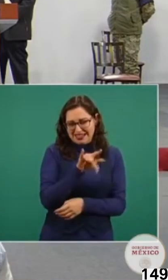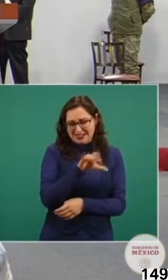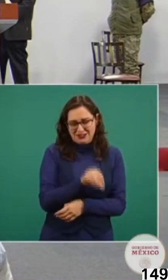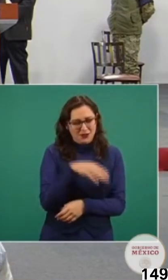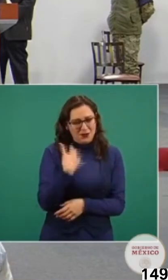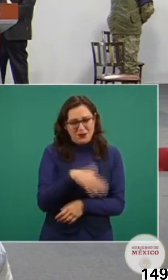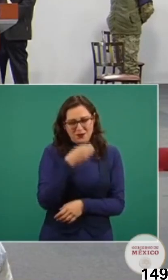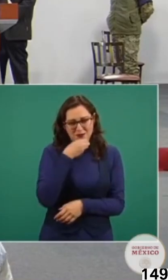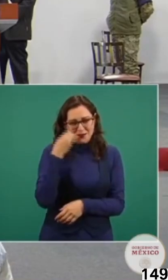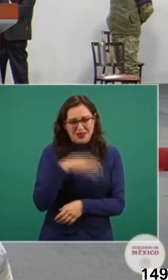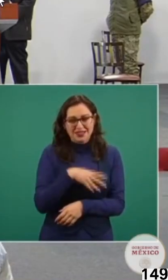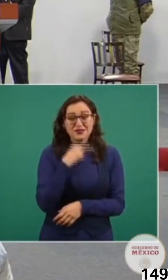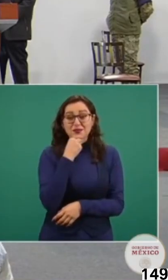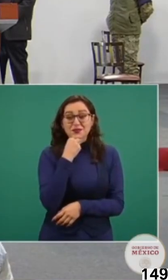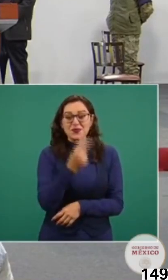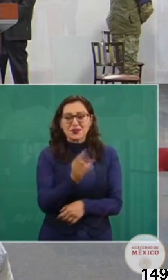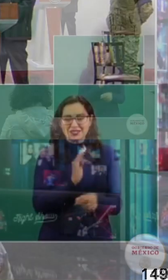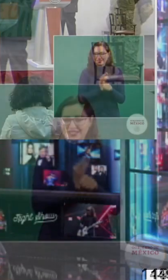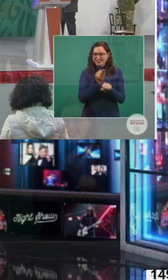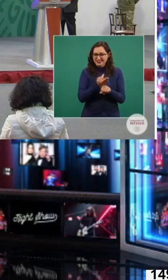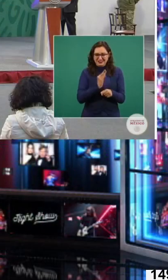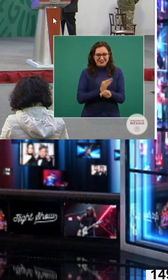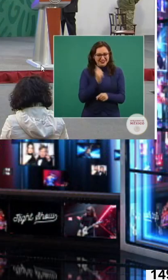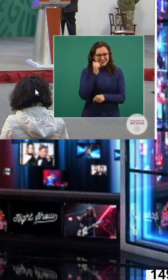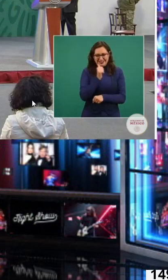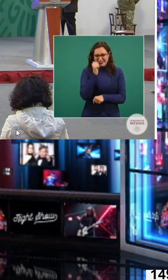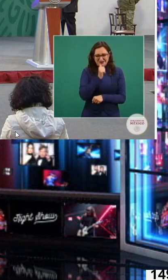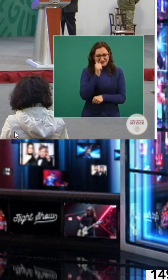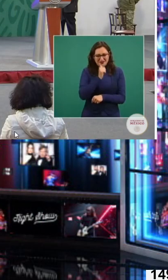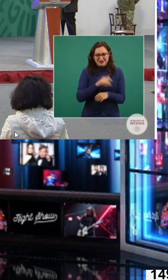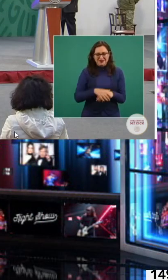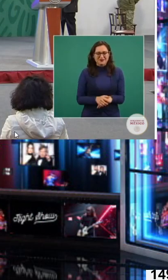peculiar. En una de esas, sí.